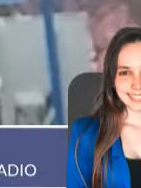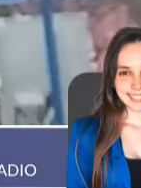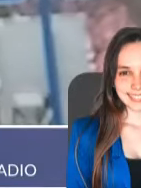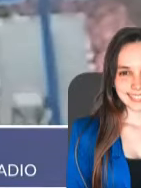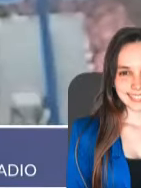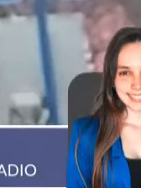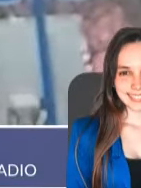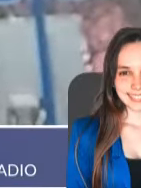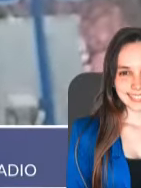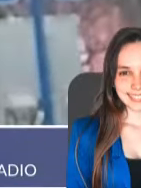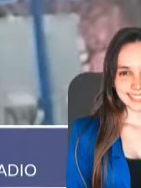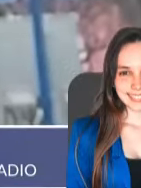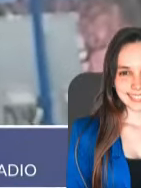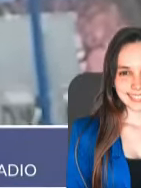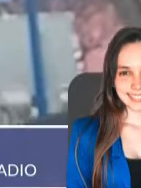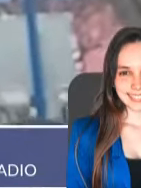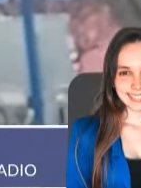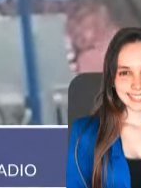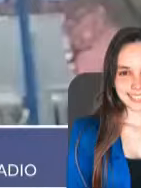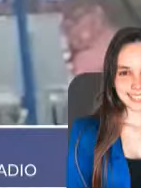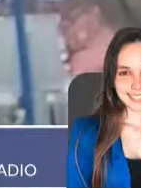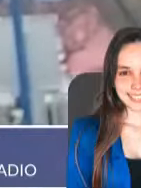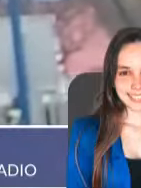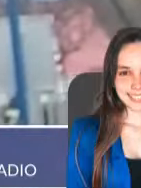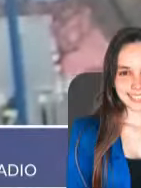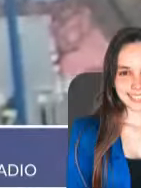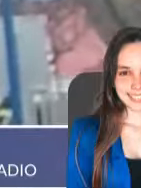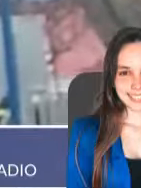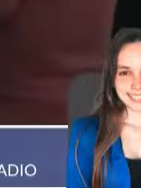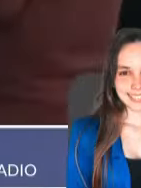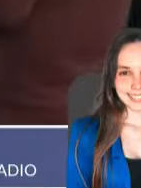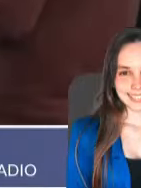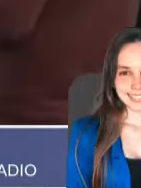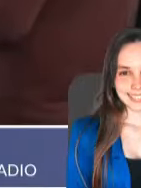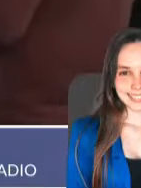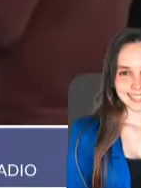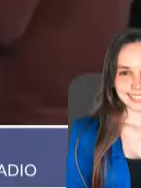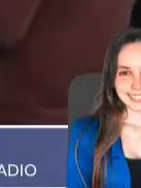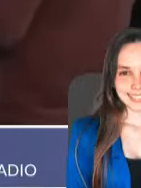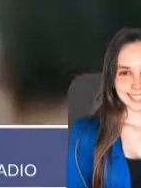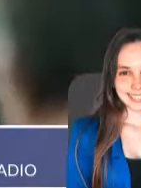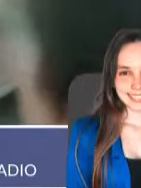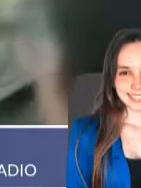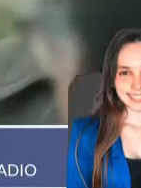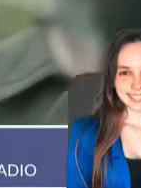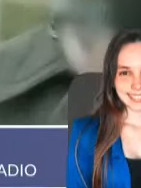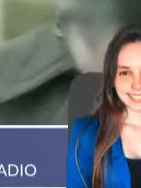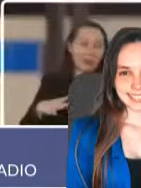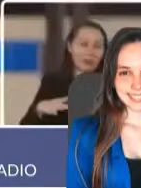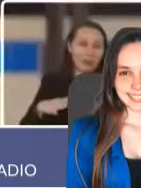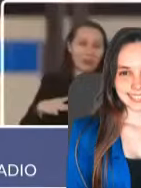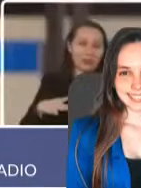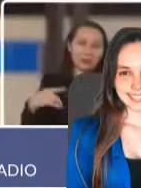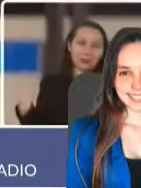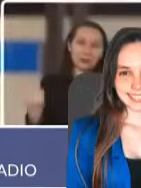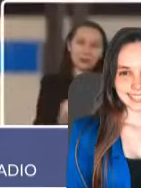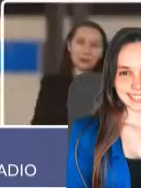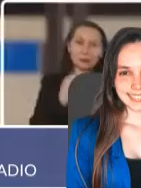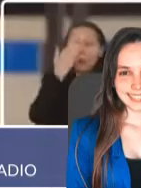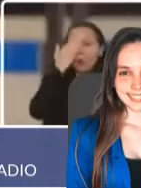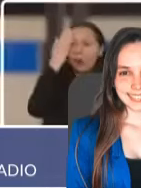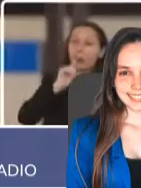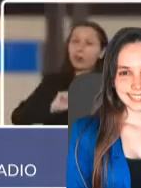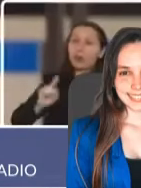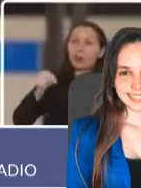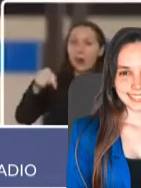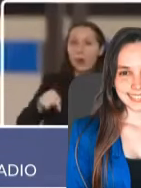Crisóstomo, imputado como autor del delito de cohecho entre particulares. El Tribunal de Alzada estableció que en esta etapa procesal